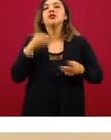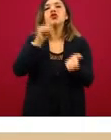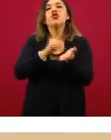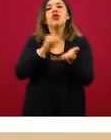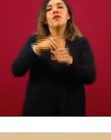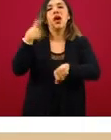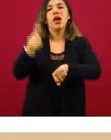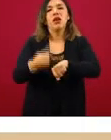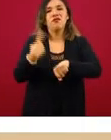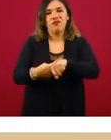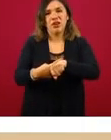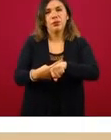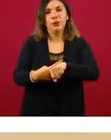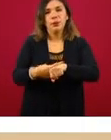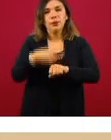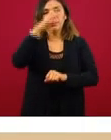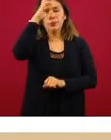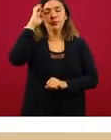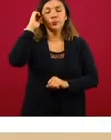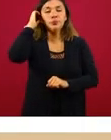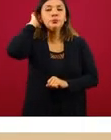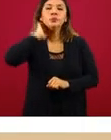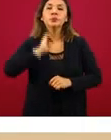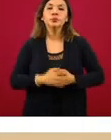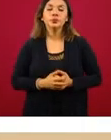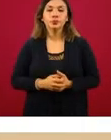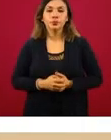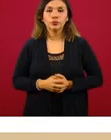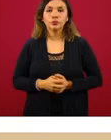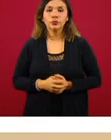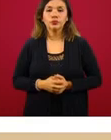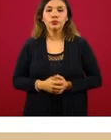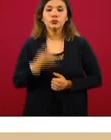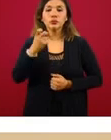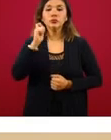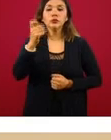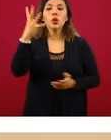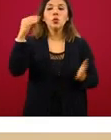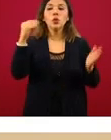la salud que están en la fase activa de la epidemia. Aquí son